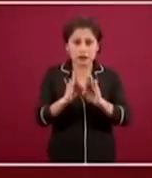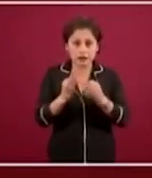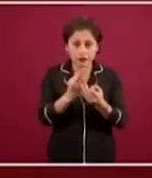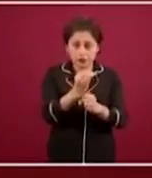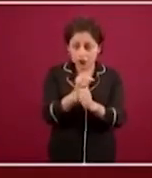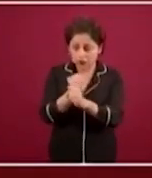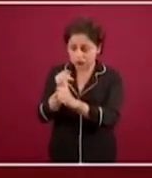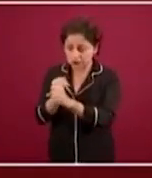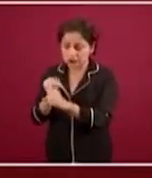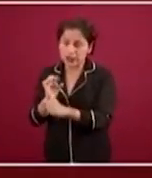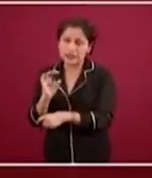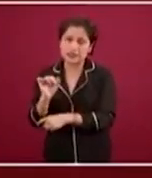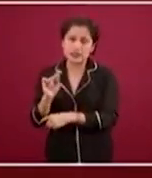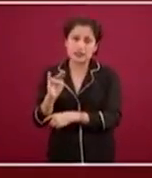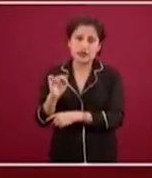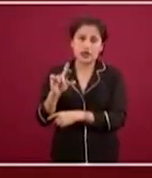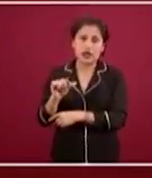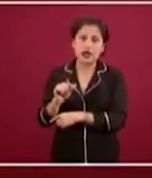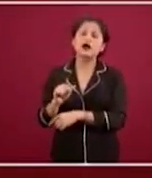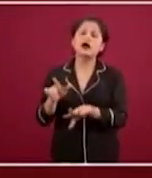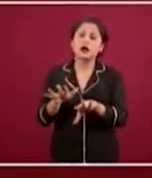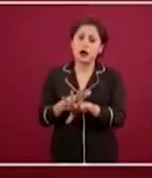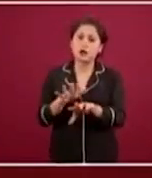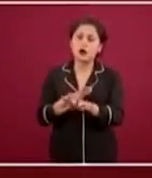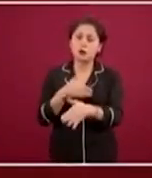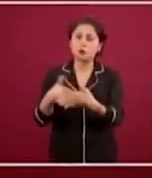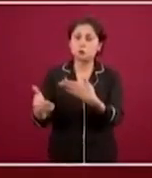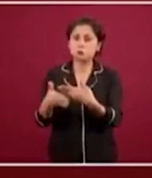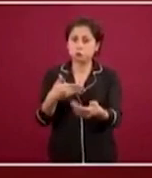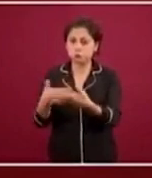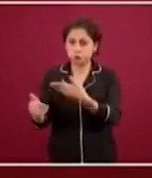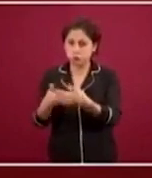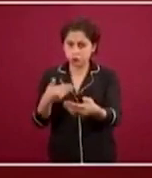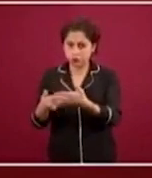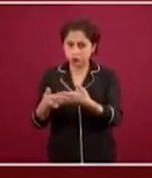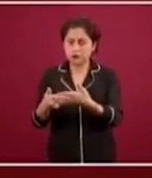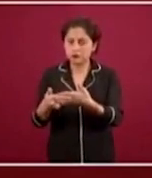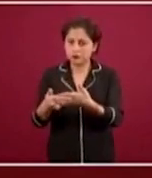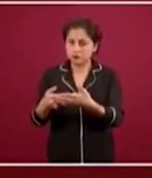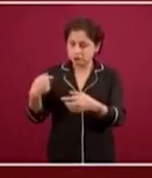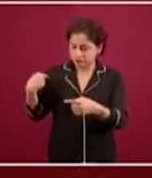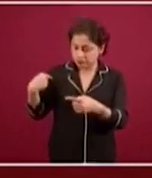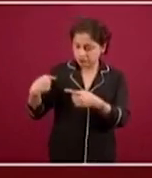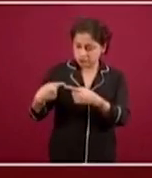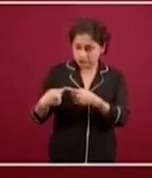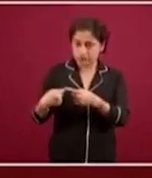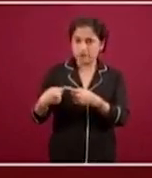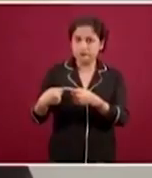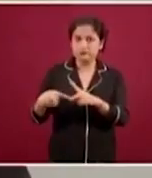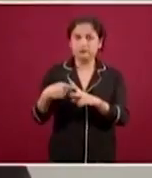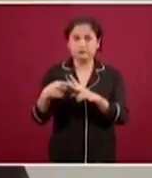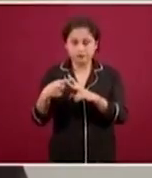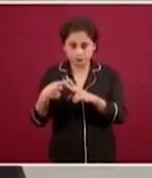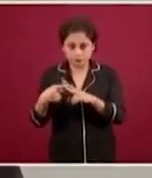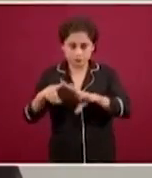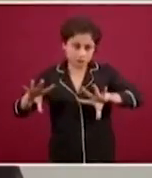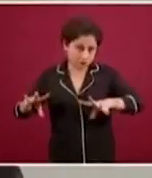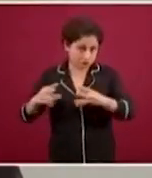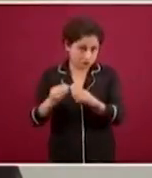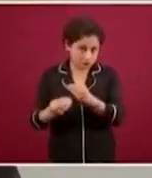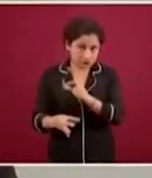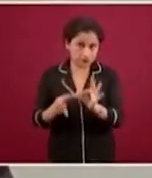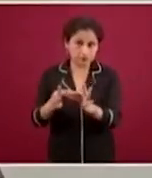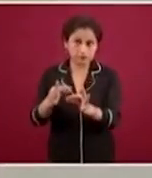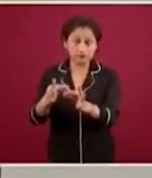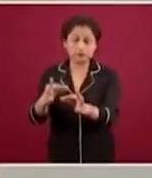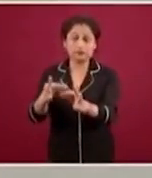y los métodos para utilizarlo han sido estructurados esto lo que nos permite